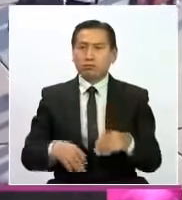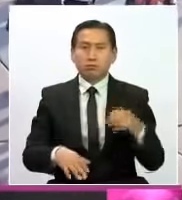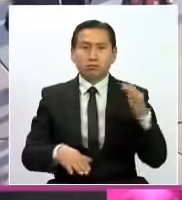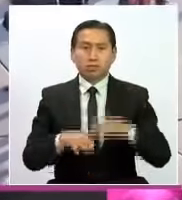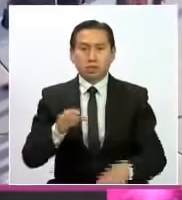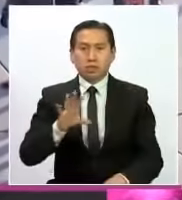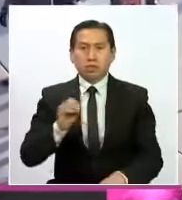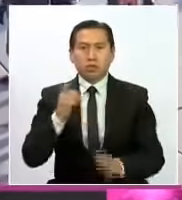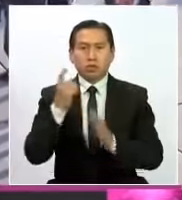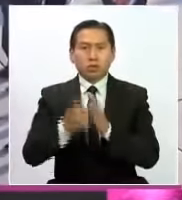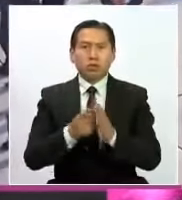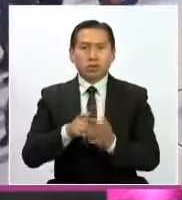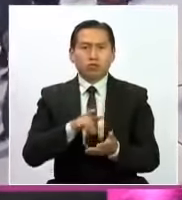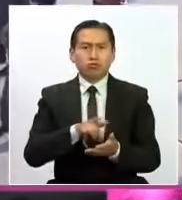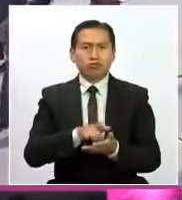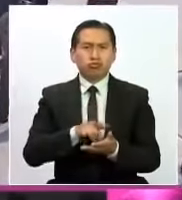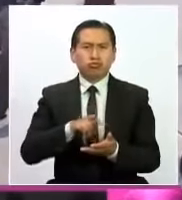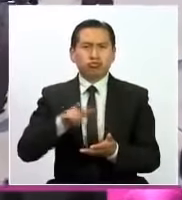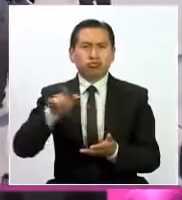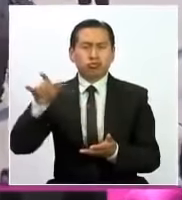viajes.